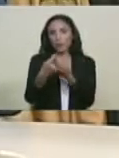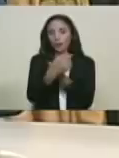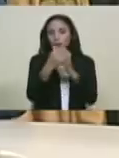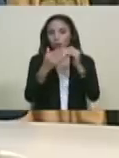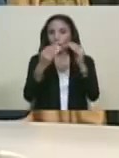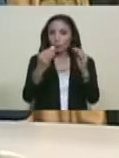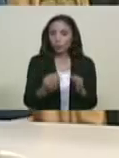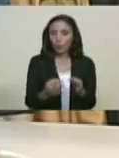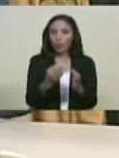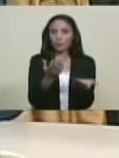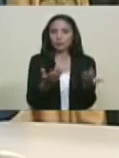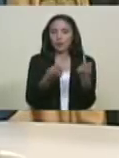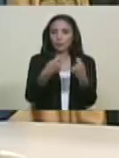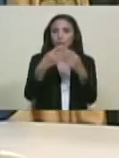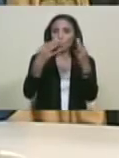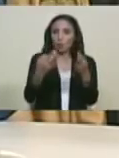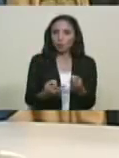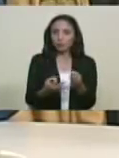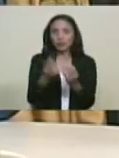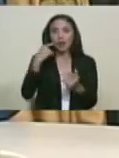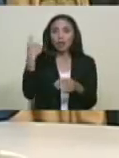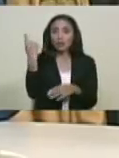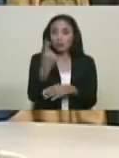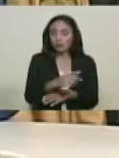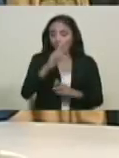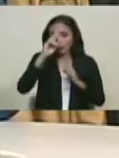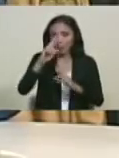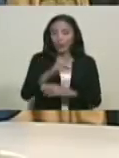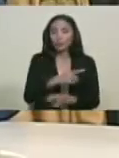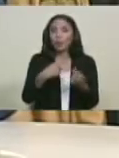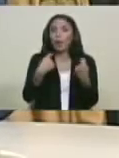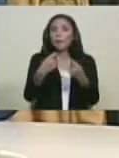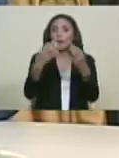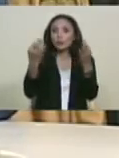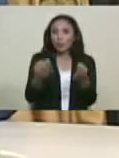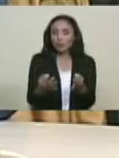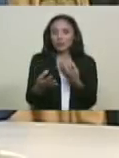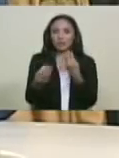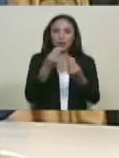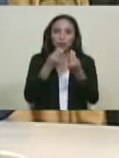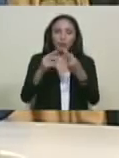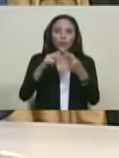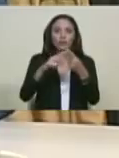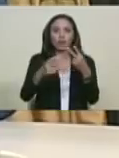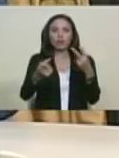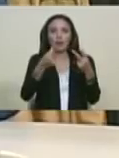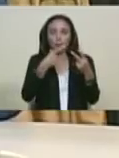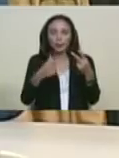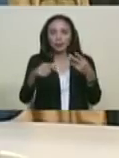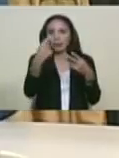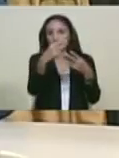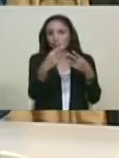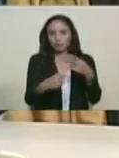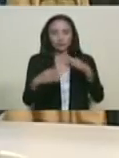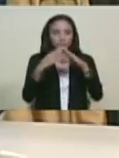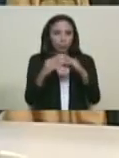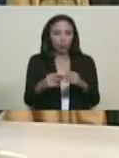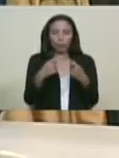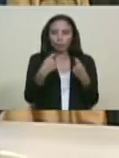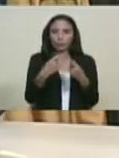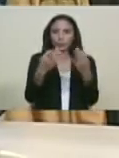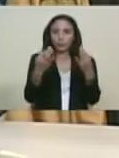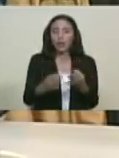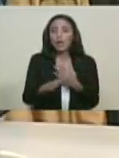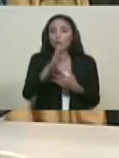venta al público que debe ser respetado de manera escrupulosa y así debe garantizar el banco